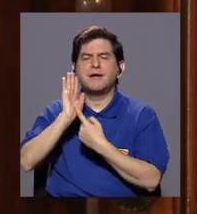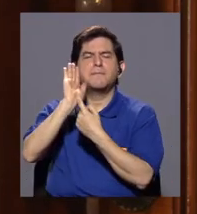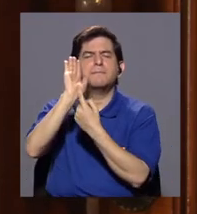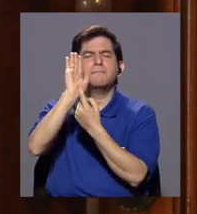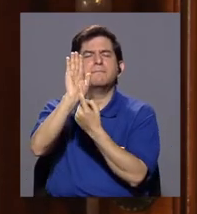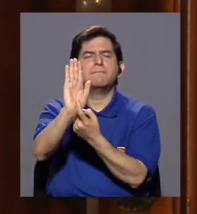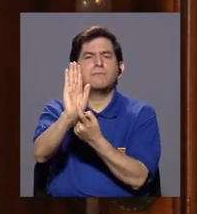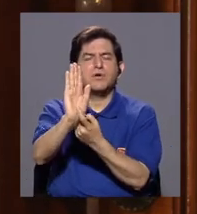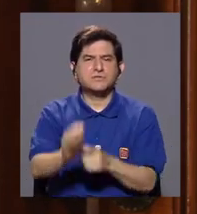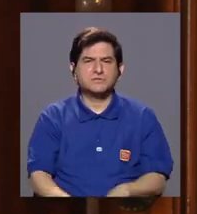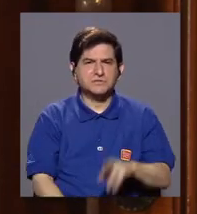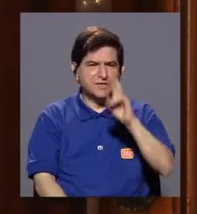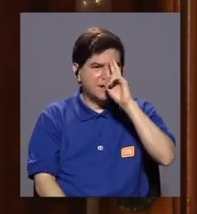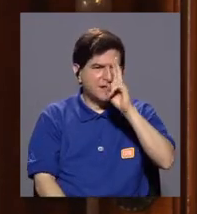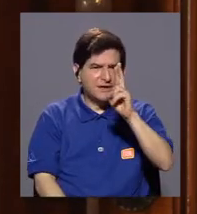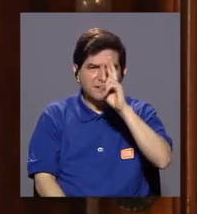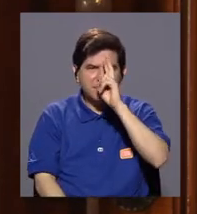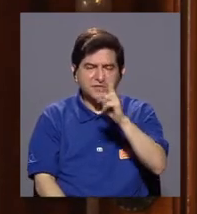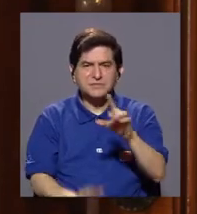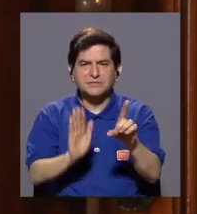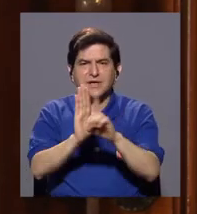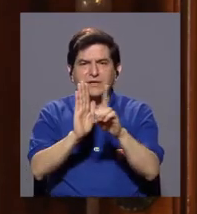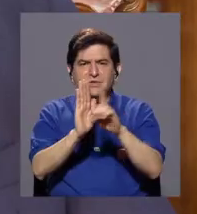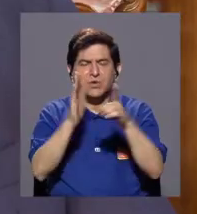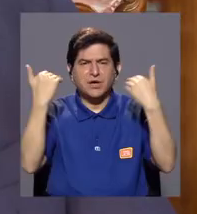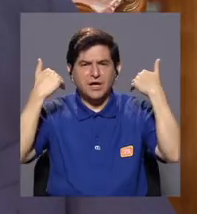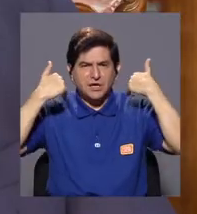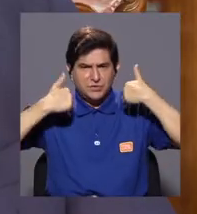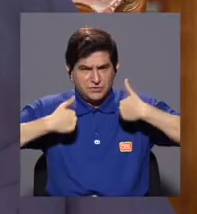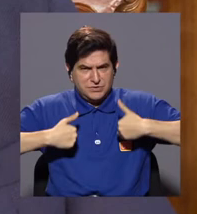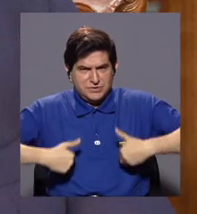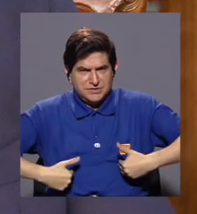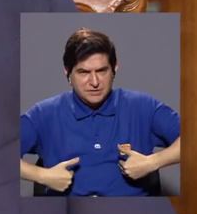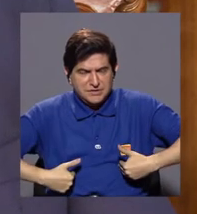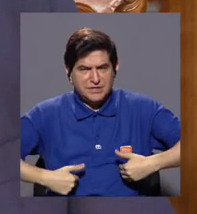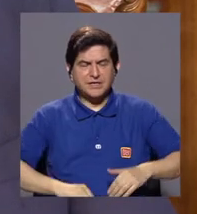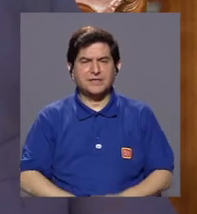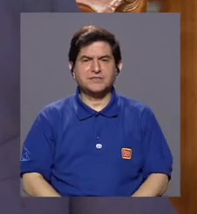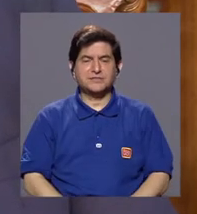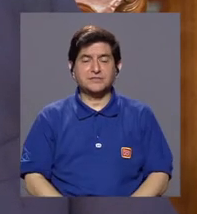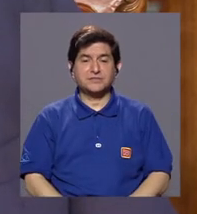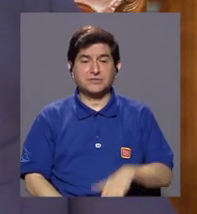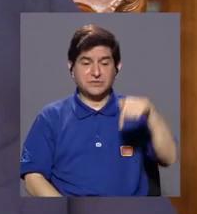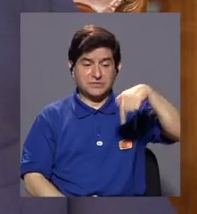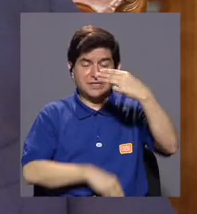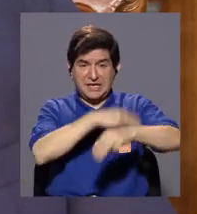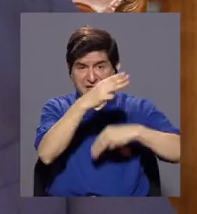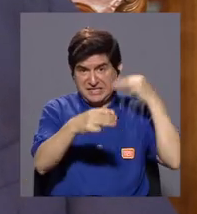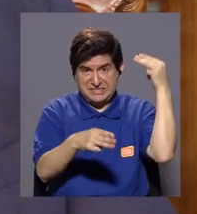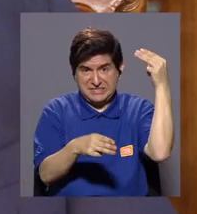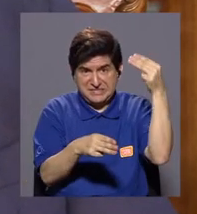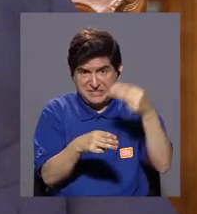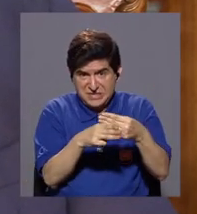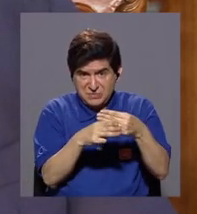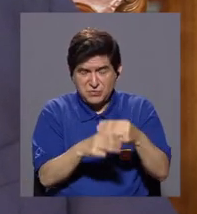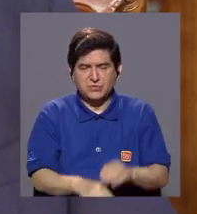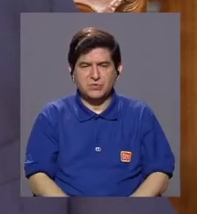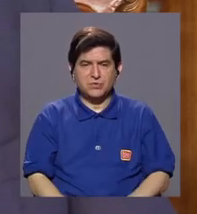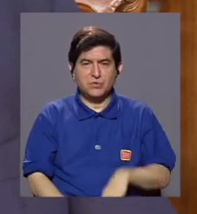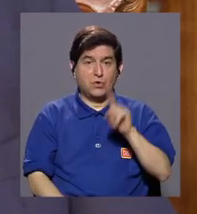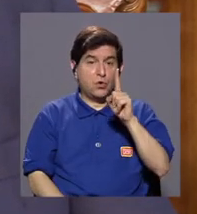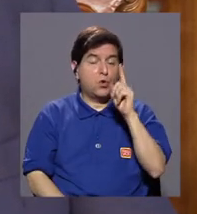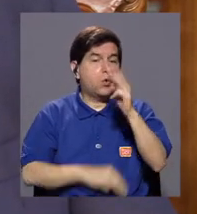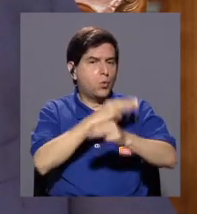perfila entonces el respeto a los derechos humanos en el mundo, en un